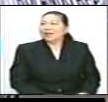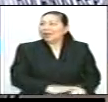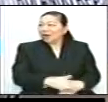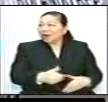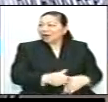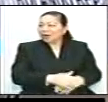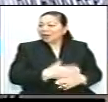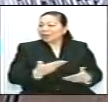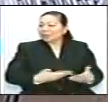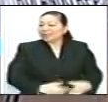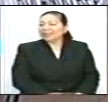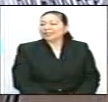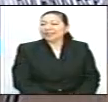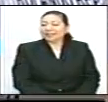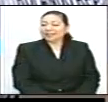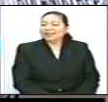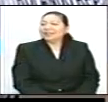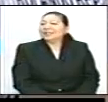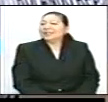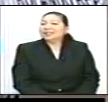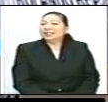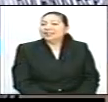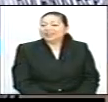¿Así vamos a entrar a la OCDE, ministro?